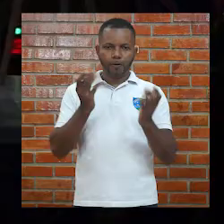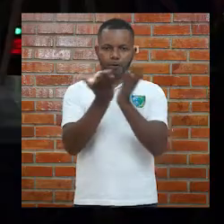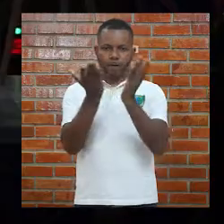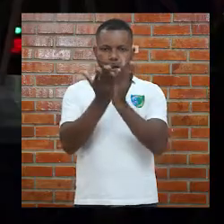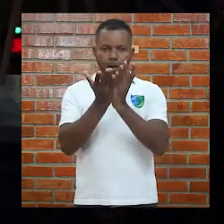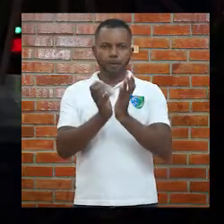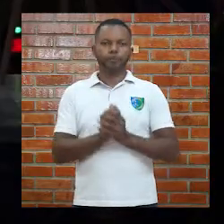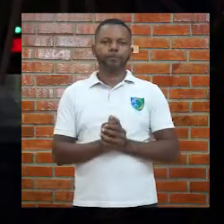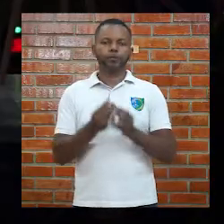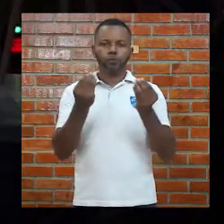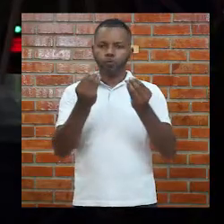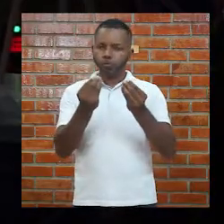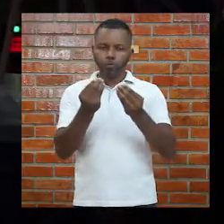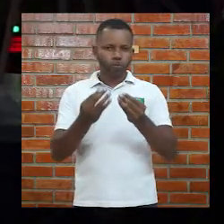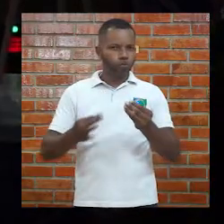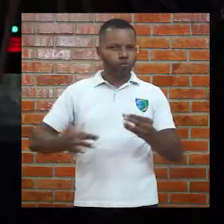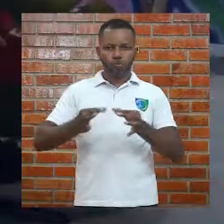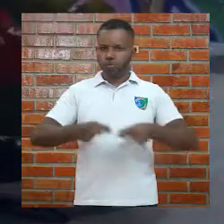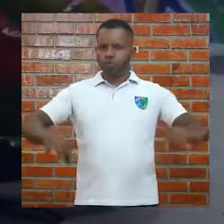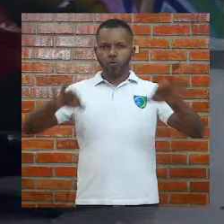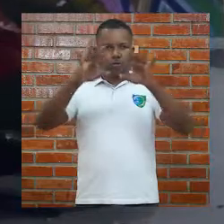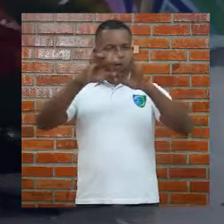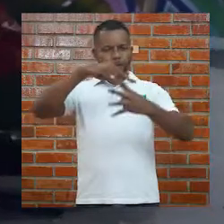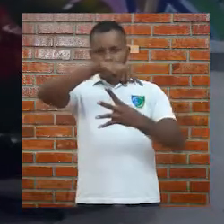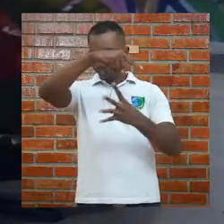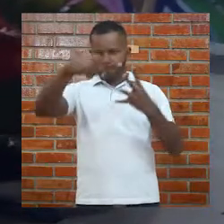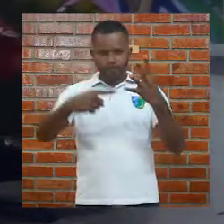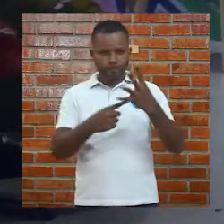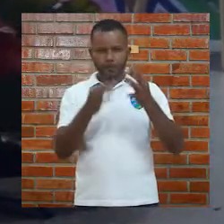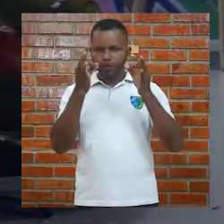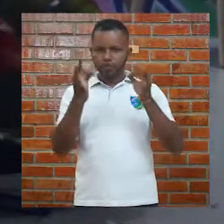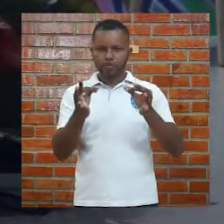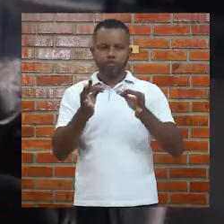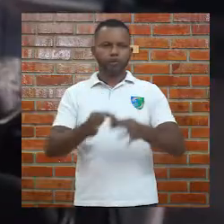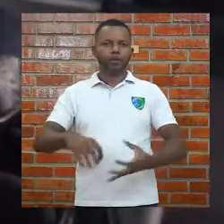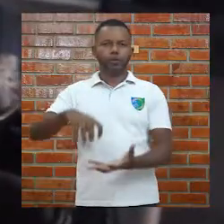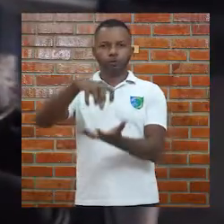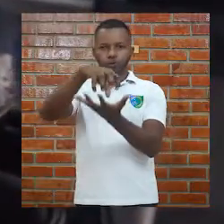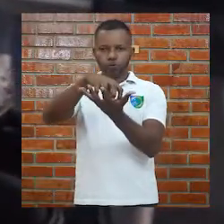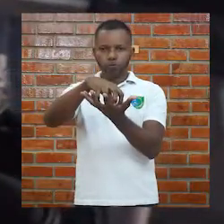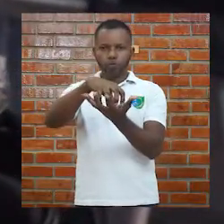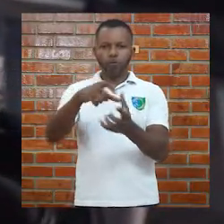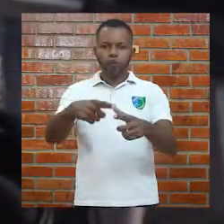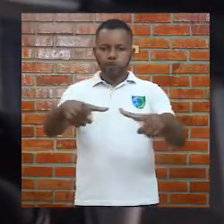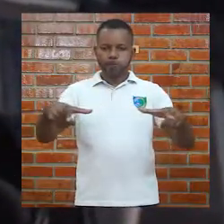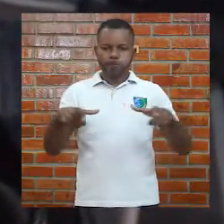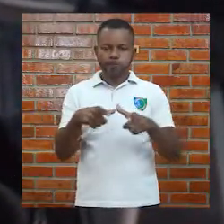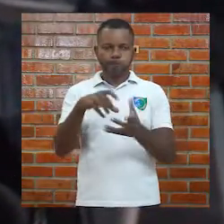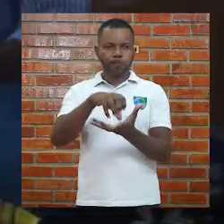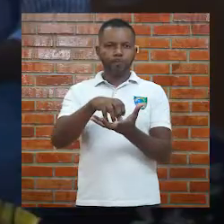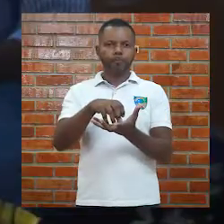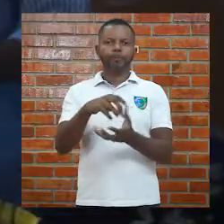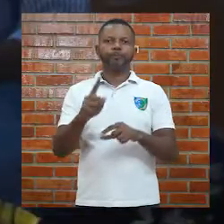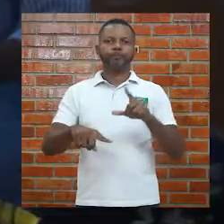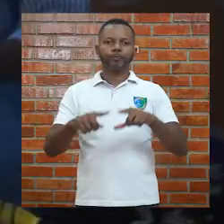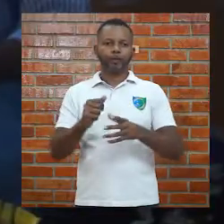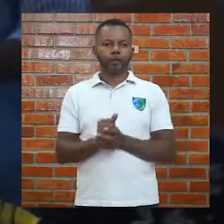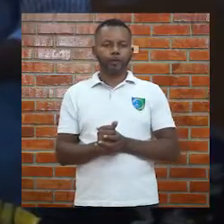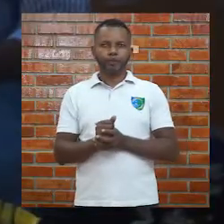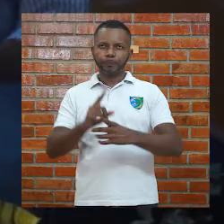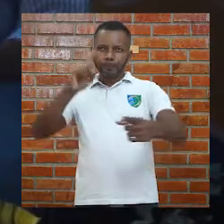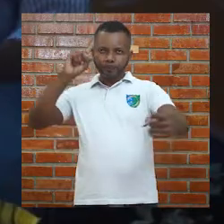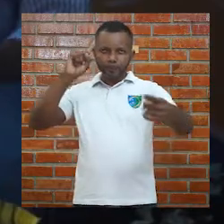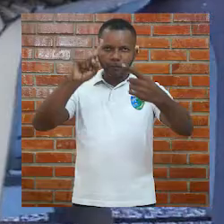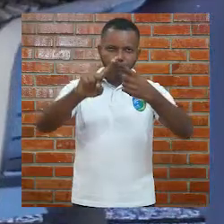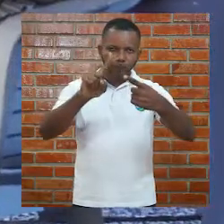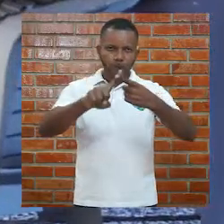academia. Es uno de los elementos, de los componentes más importantes de estos centros, en donde se va a